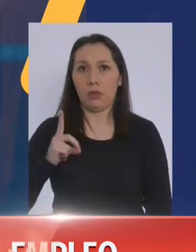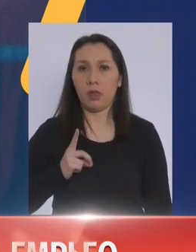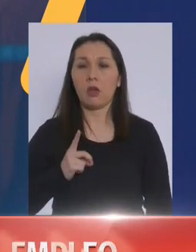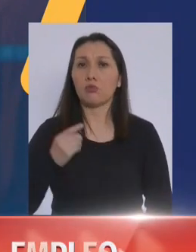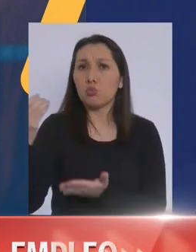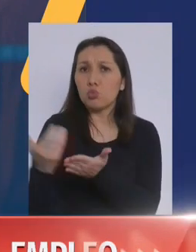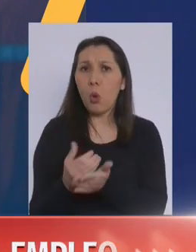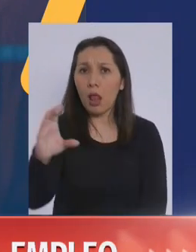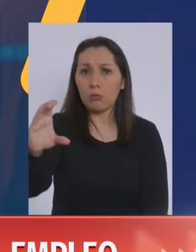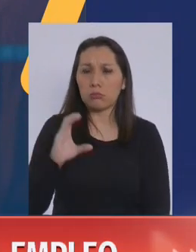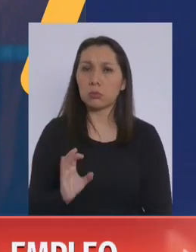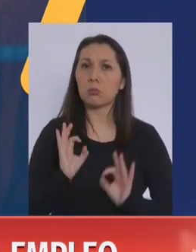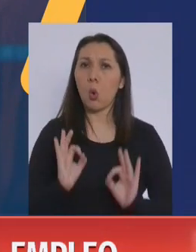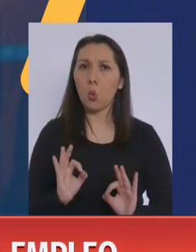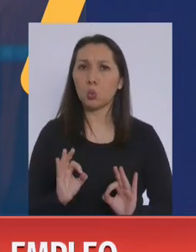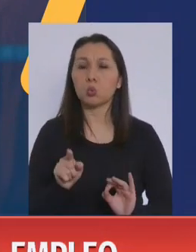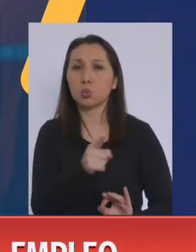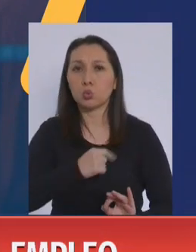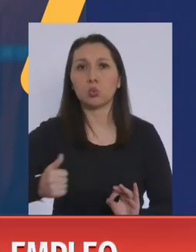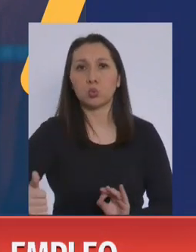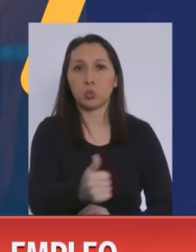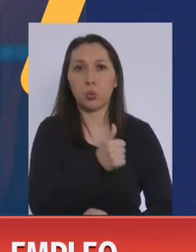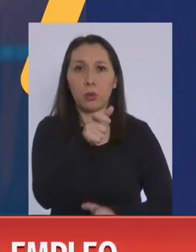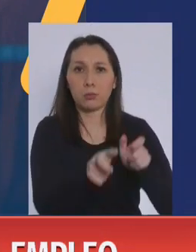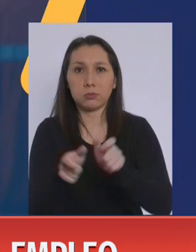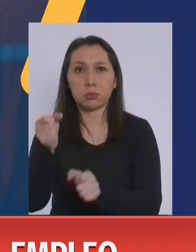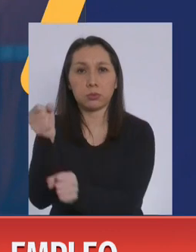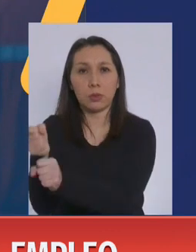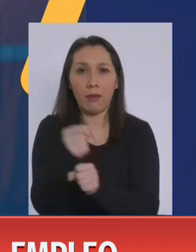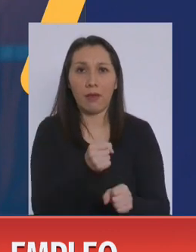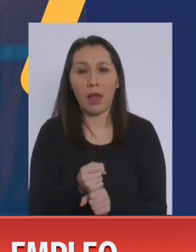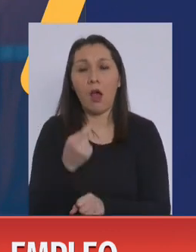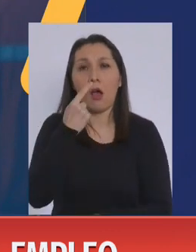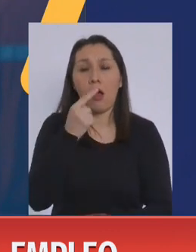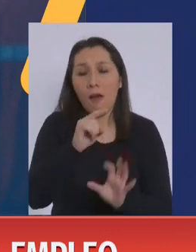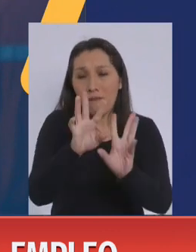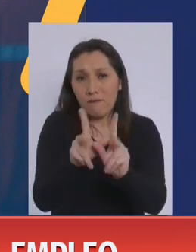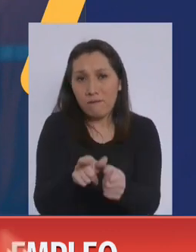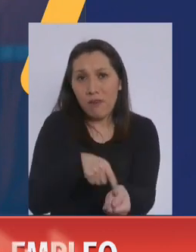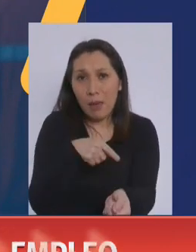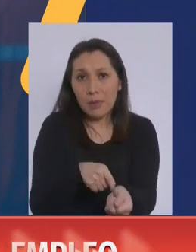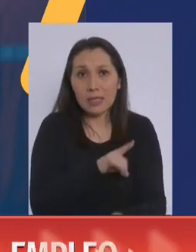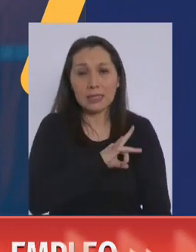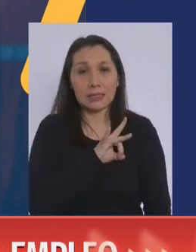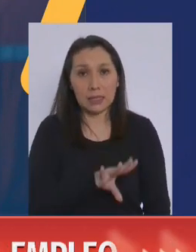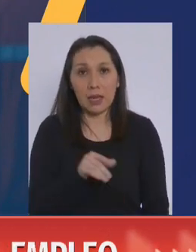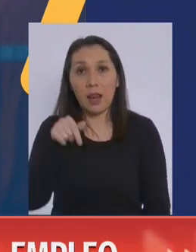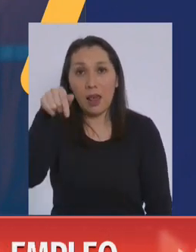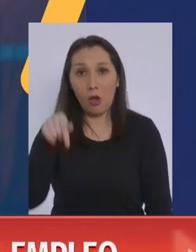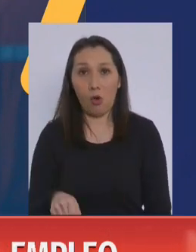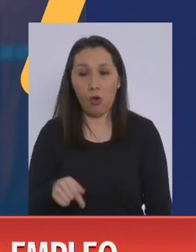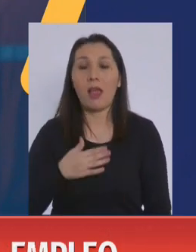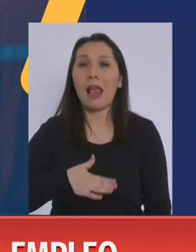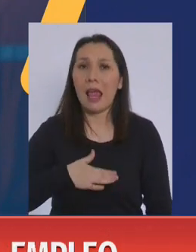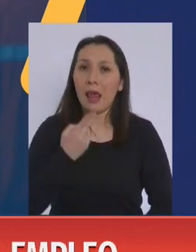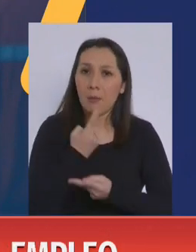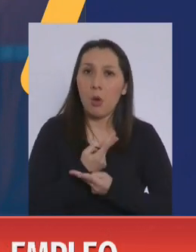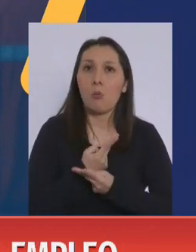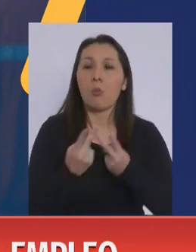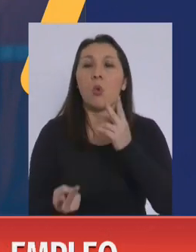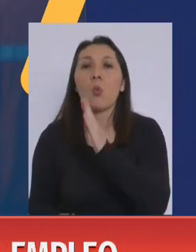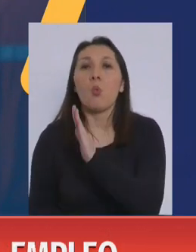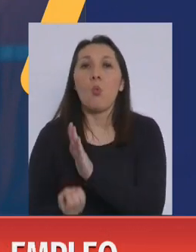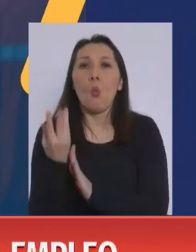una remuneración justa para todos los trabajadores y todas las familias chilenas, hoy queremos anunciar